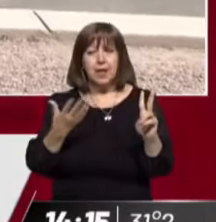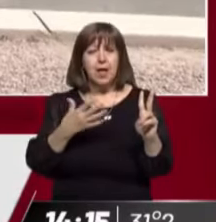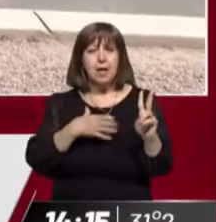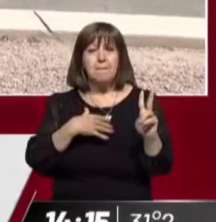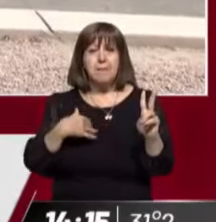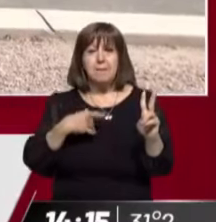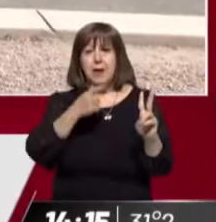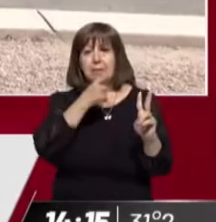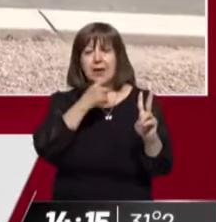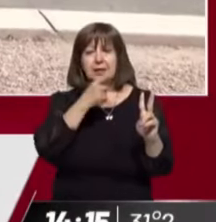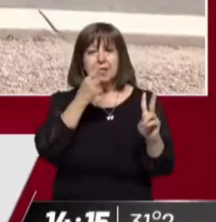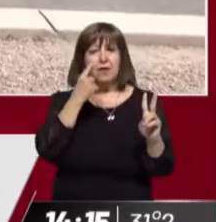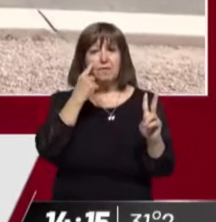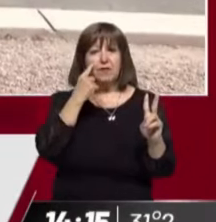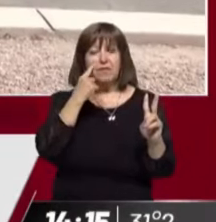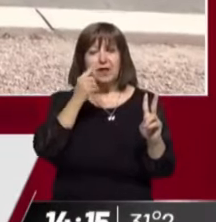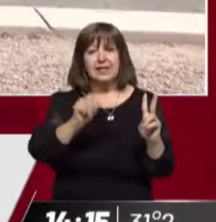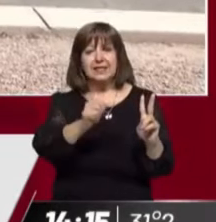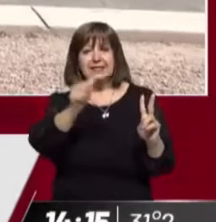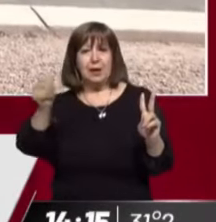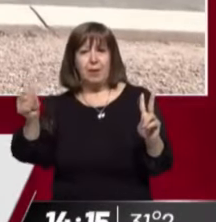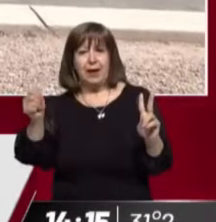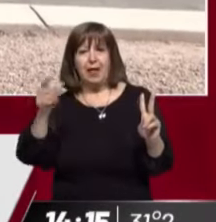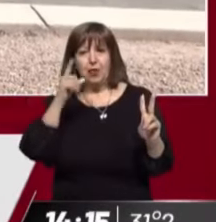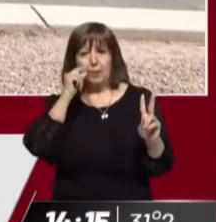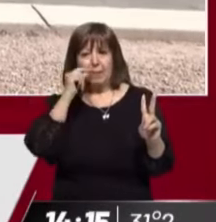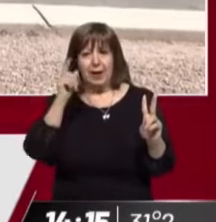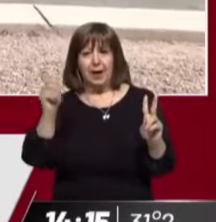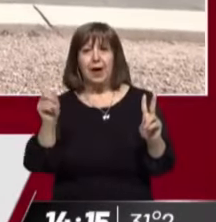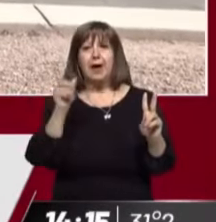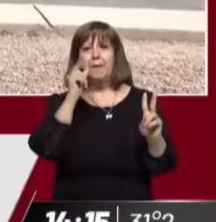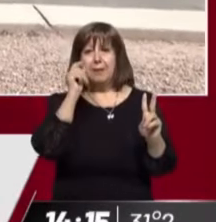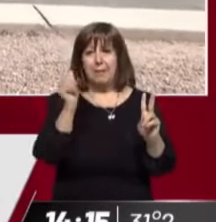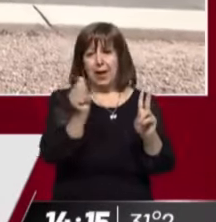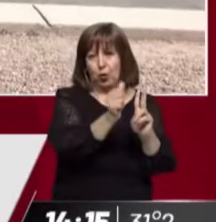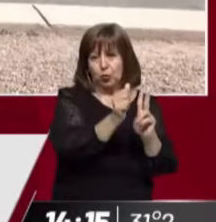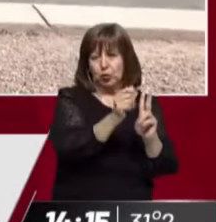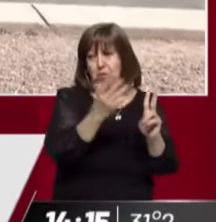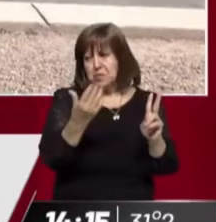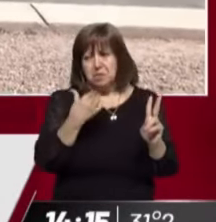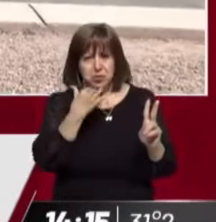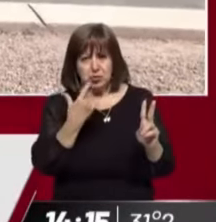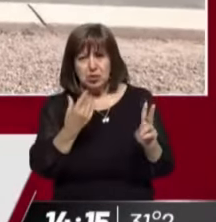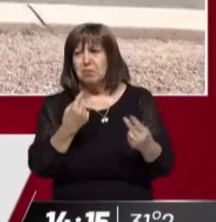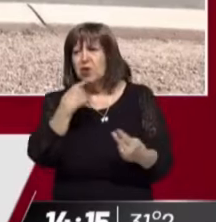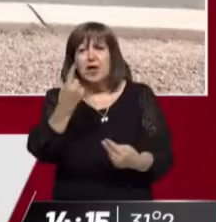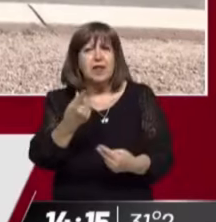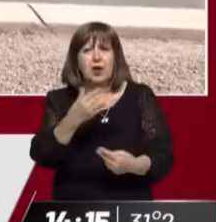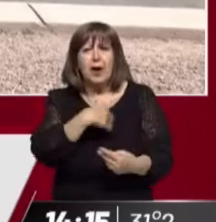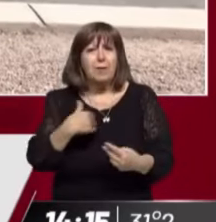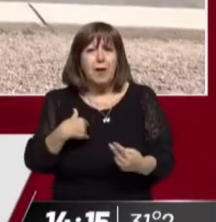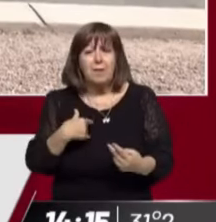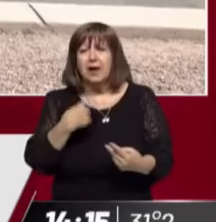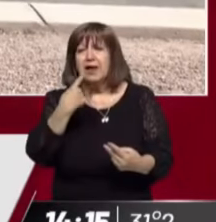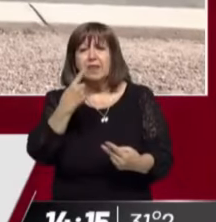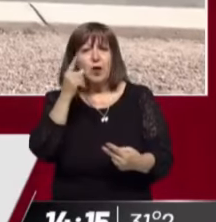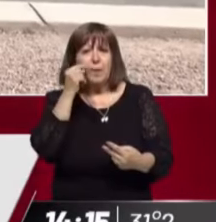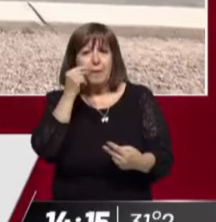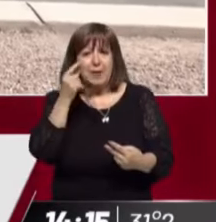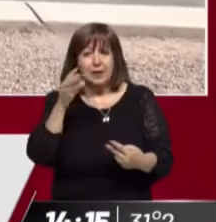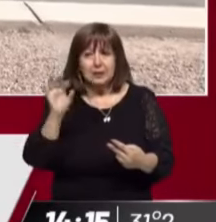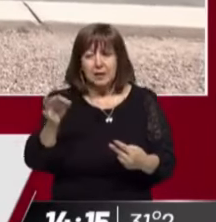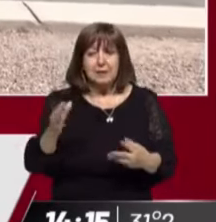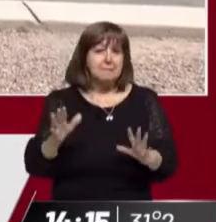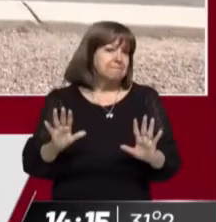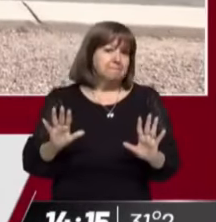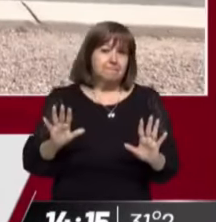vivían en casas separadas y la madre fue quien los trajo a la guardia. ¿Qué dijo la madre? ¿Qué ha dicho el padre? Si usted sabe.